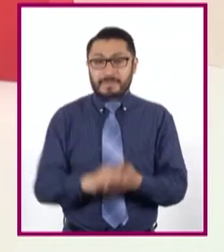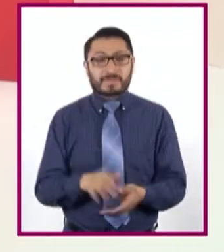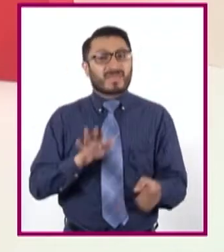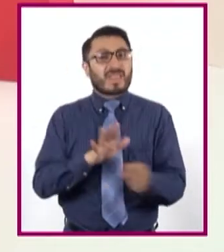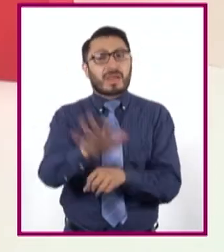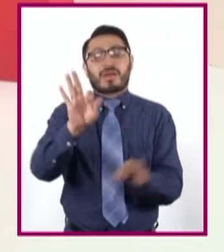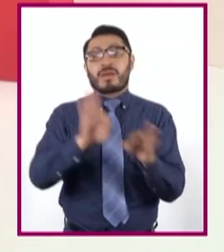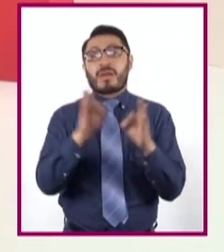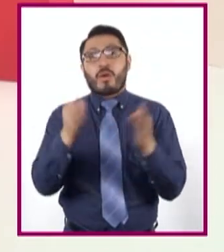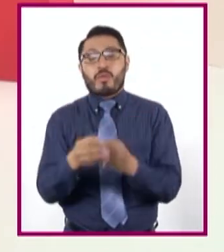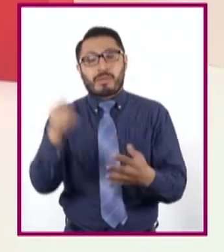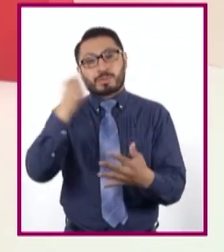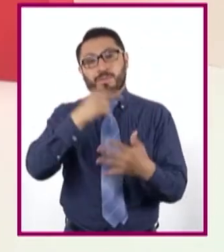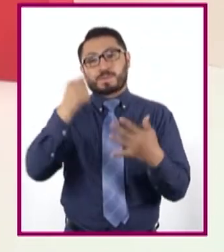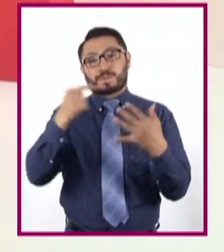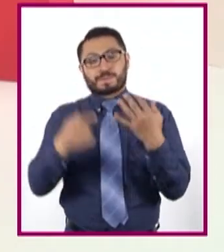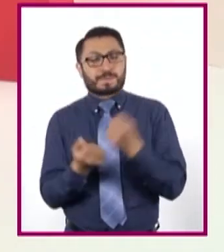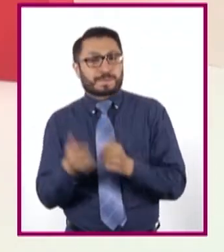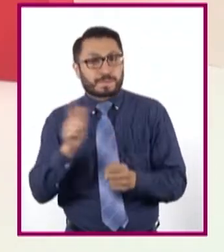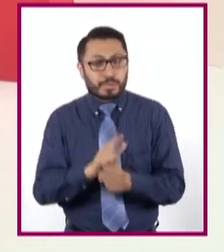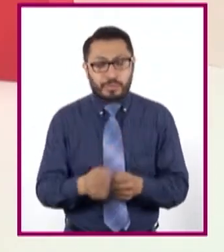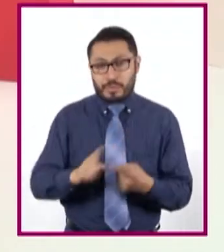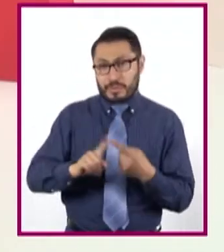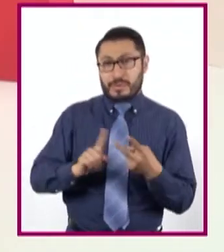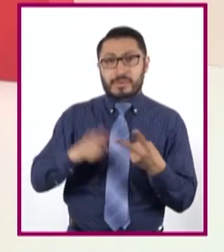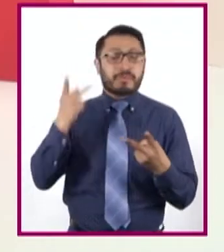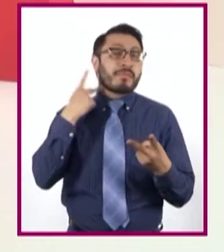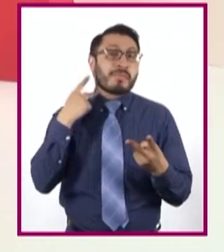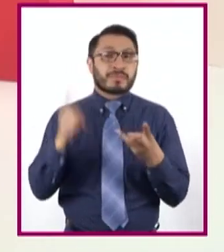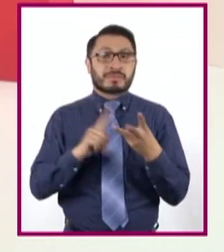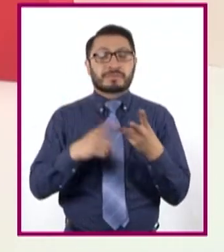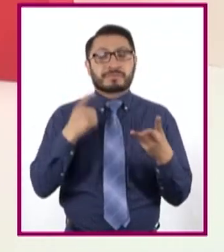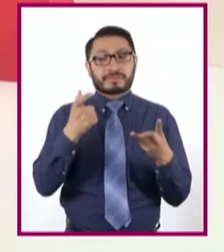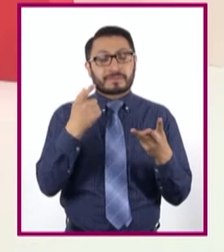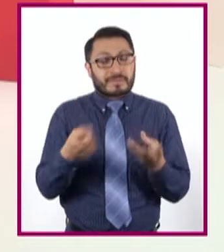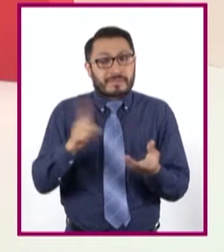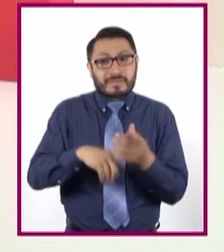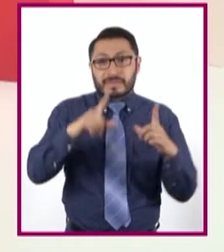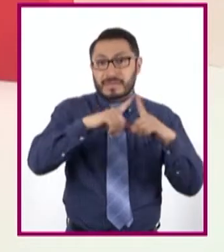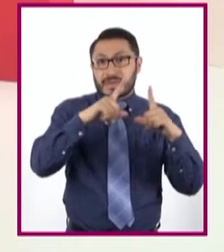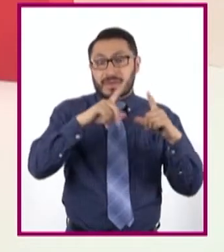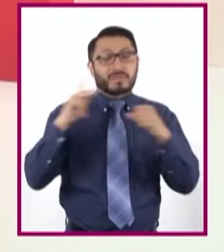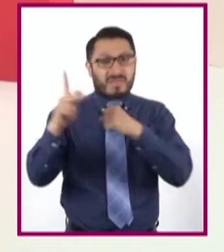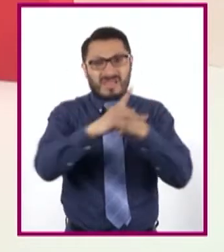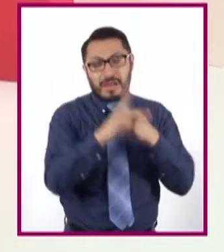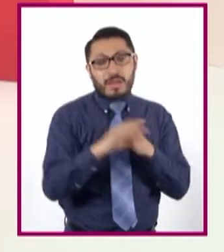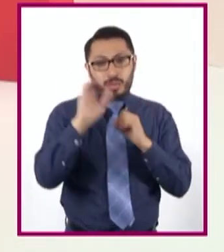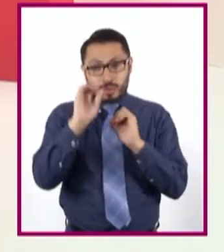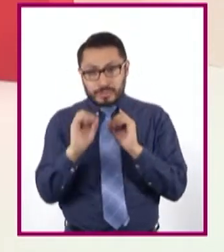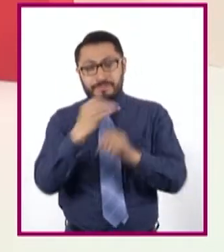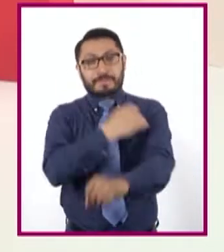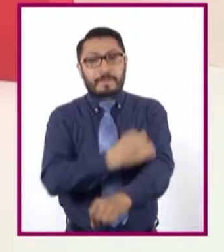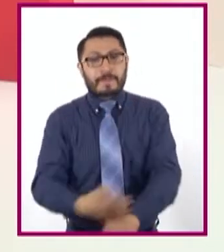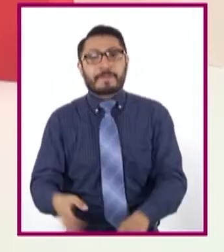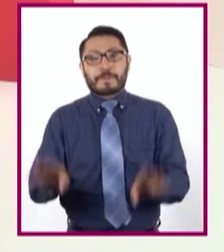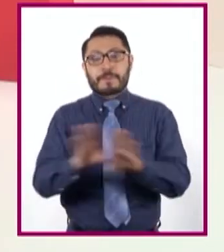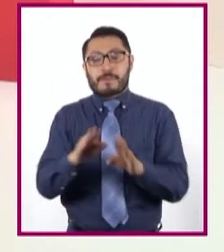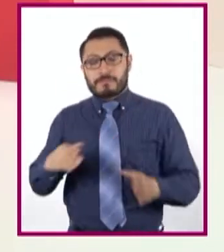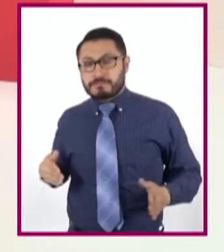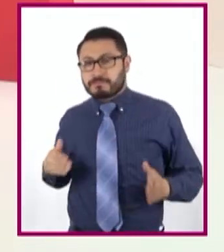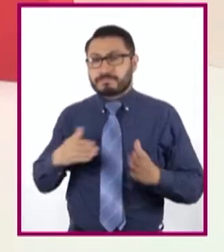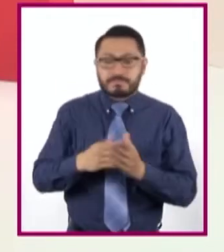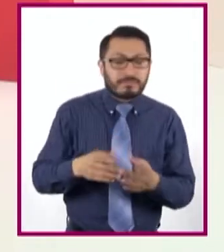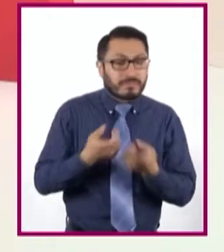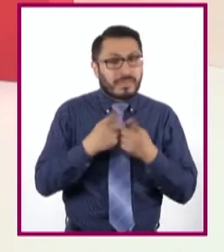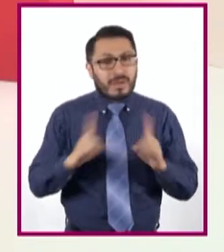manera los factores sociales, políticos, económicos de un país o una familia son obstáculos para el